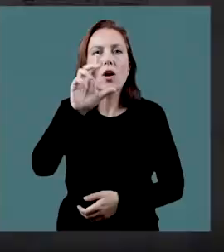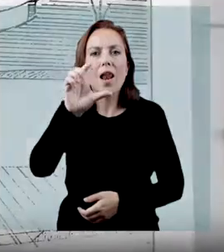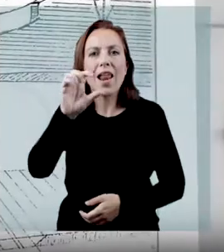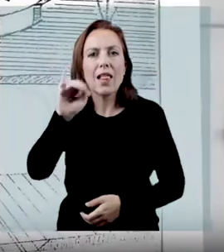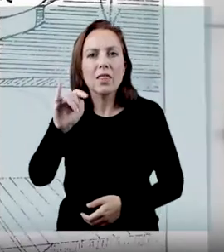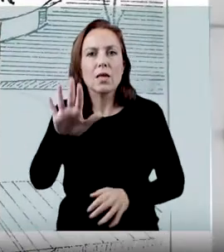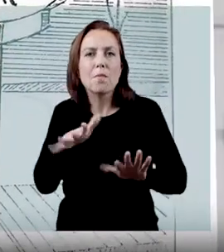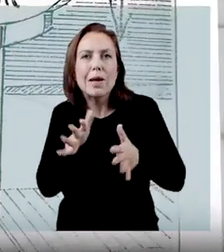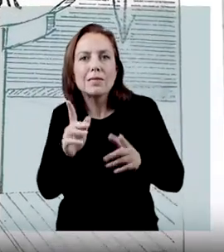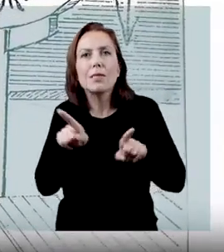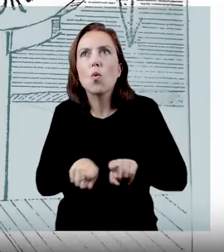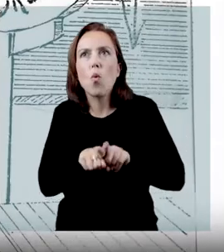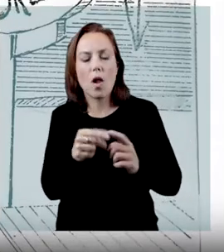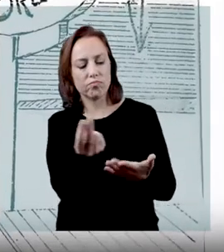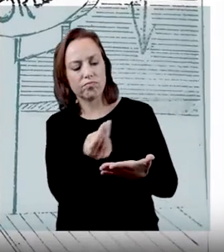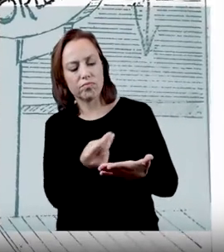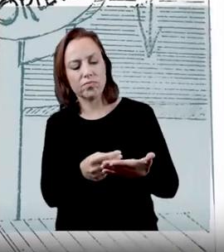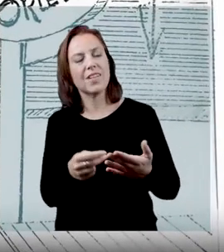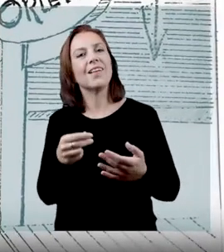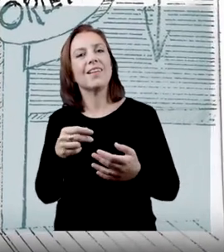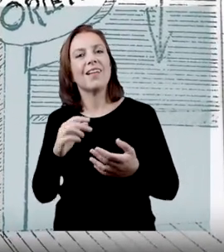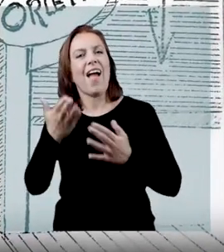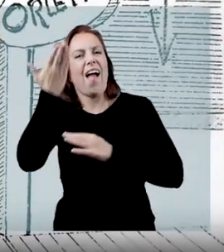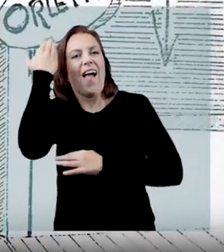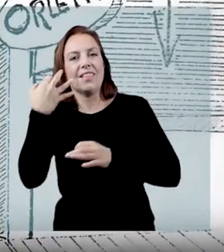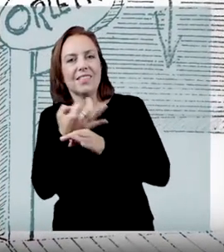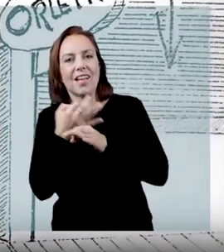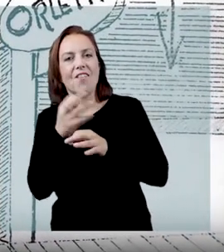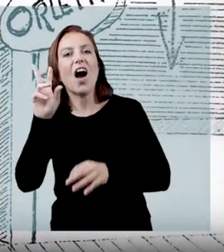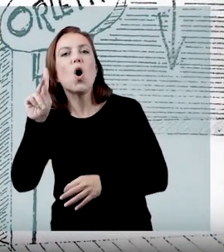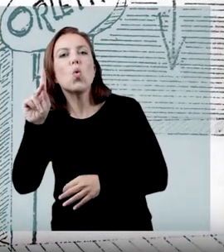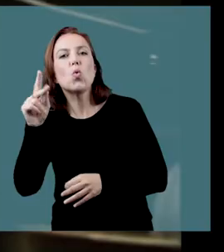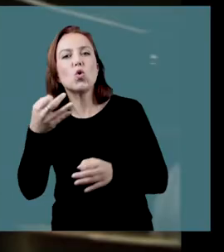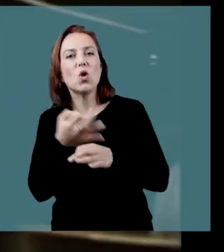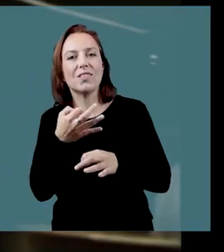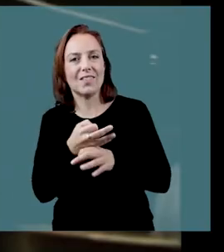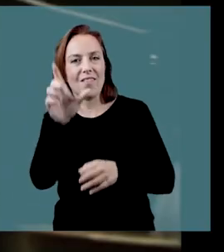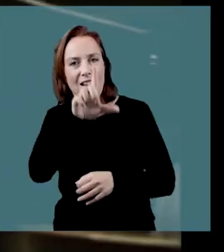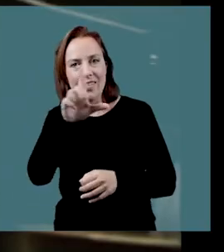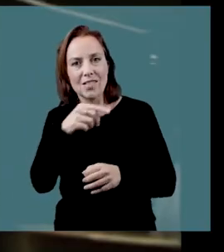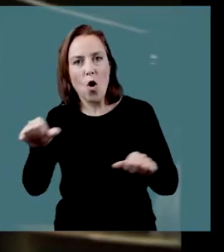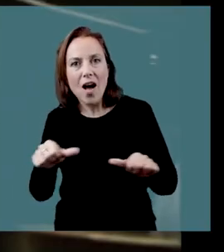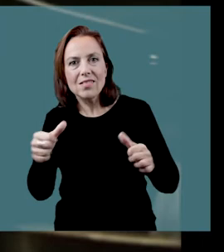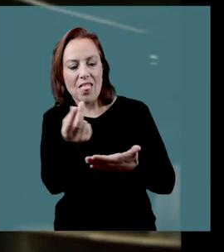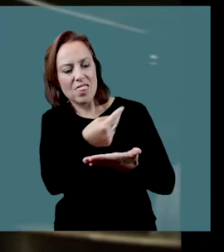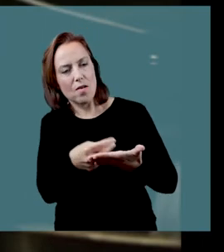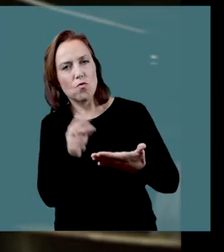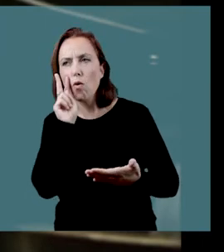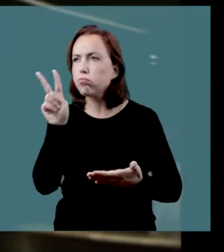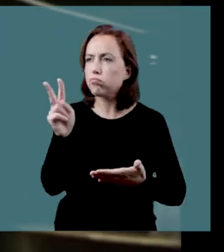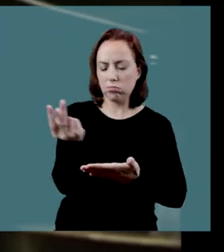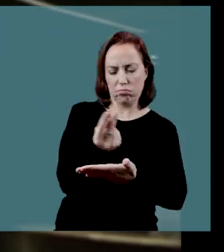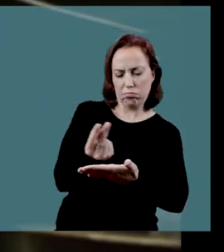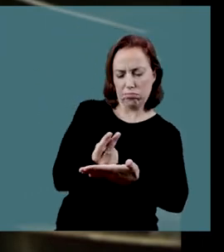con la técnica esa de la perspectiva, la que te enseñaban en la UTU o en el liceo para hacer dibujo. Yo cuando hice esta denuncia en el